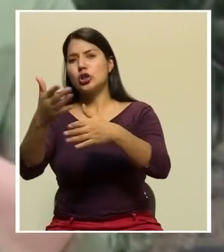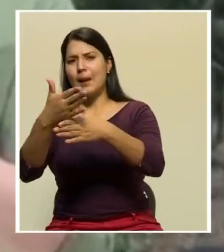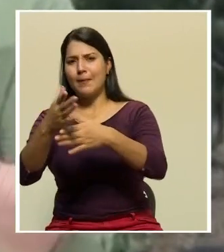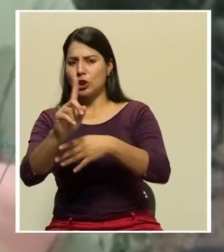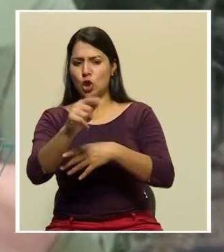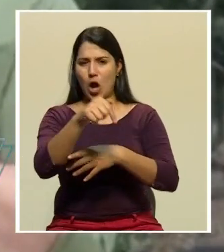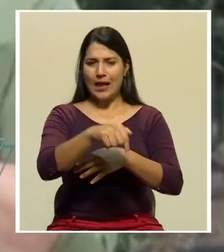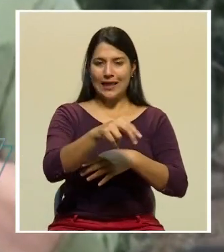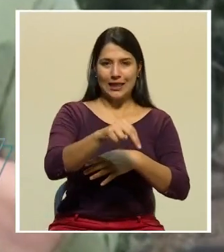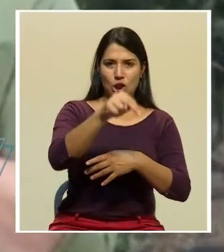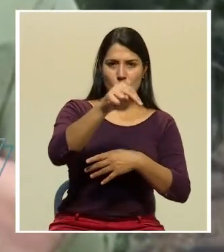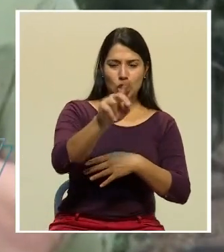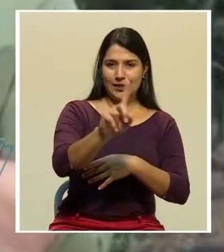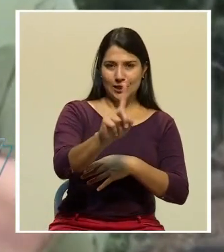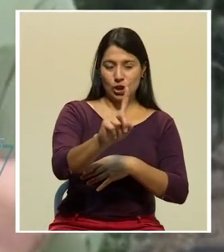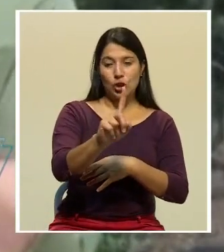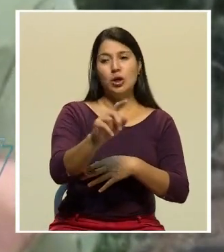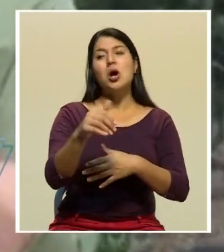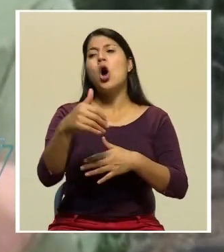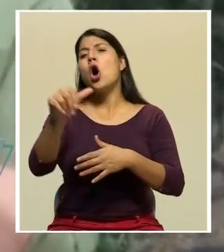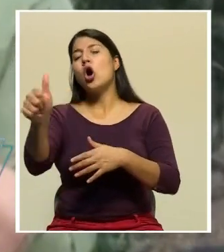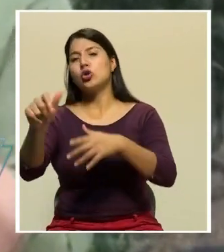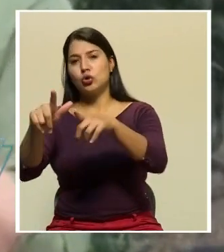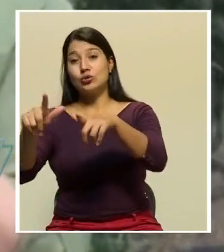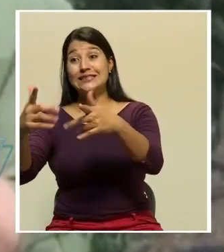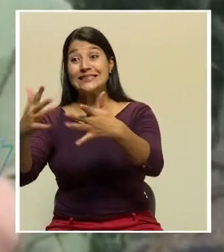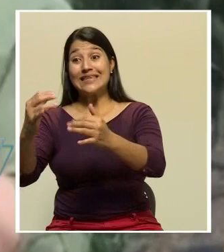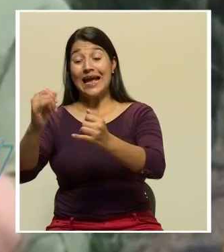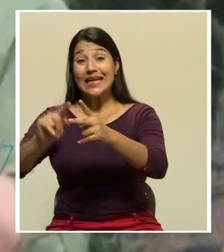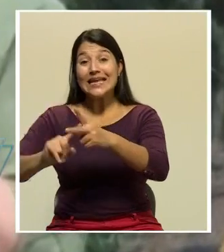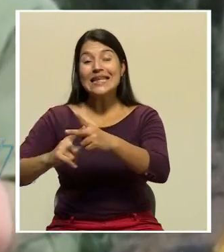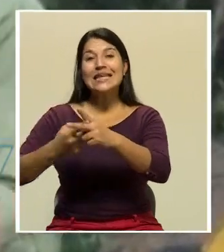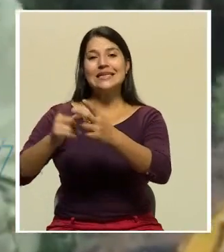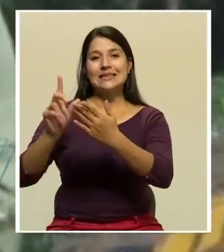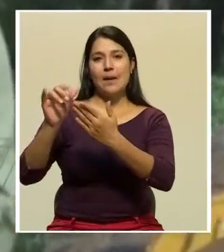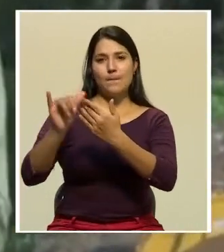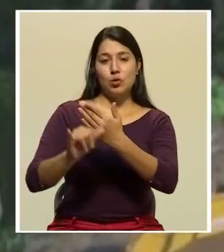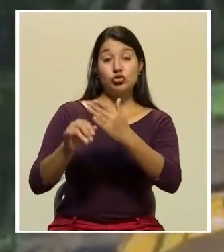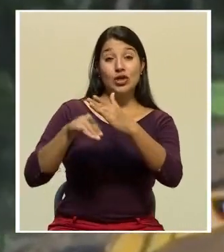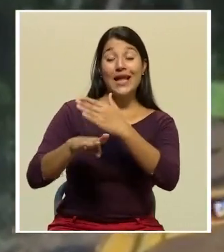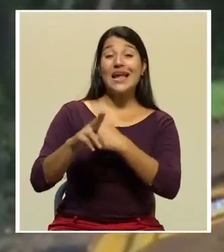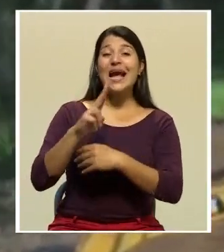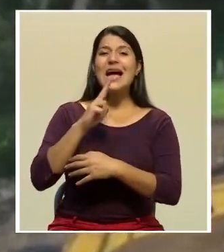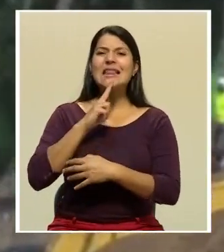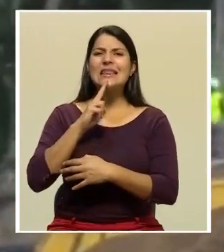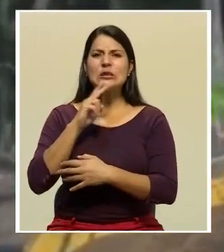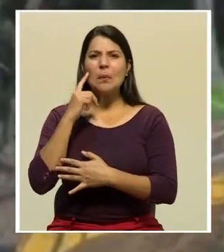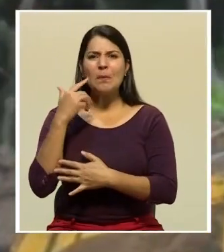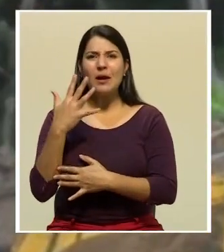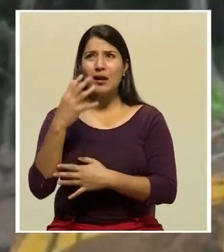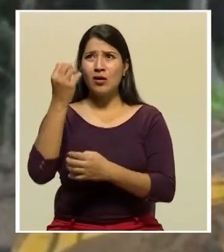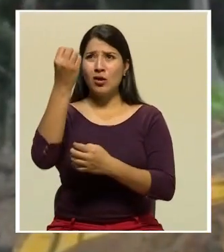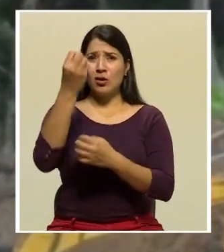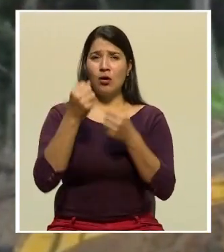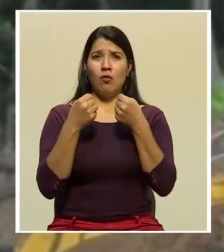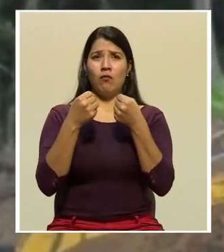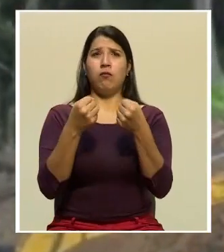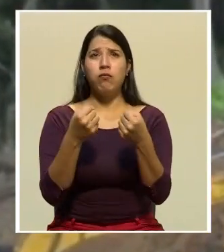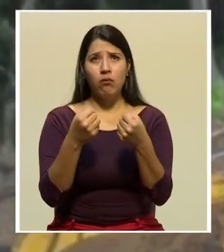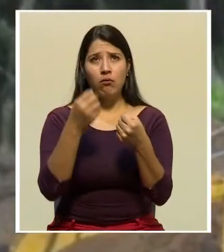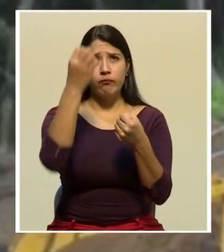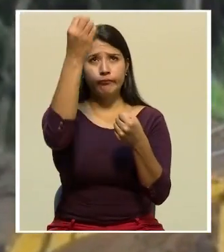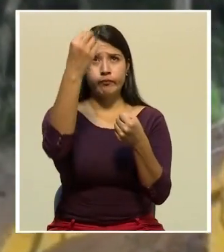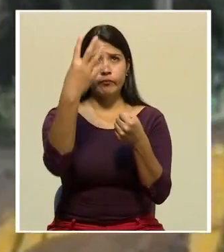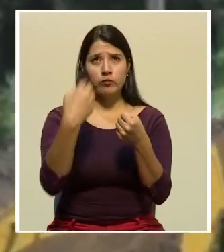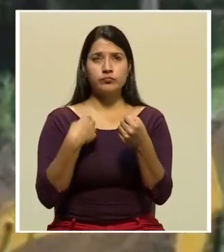parte norte, ya inician los proyectos en Atillo que quitan semáforos y que generan otro